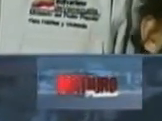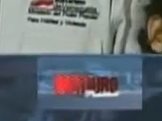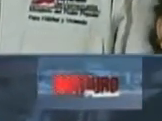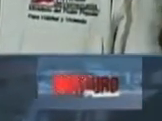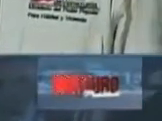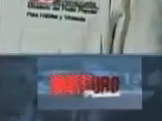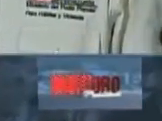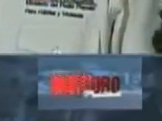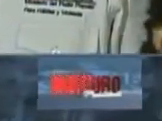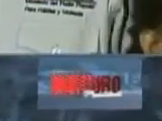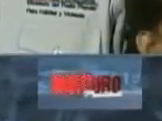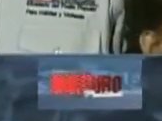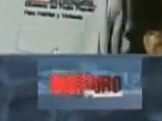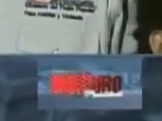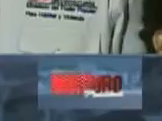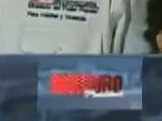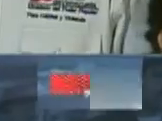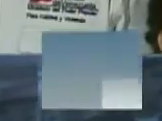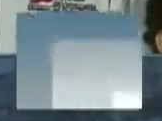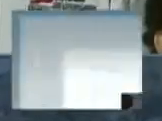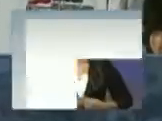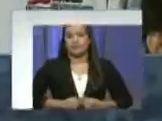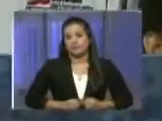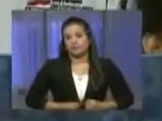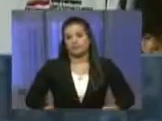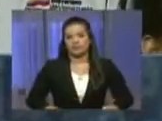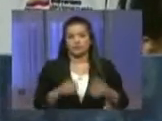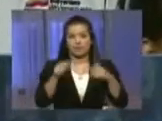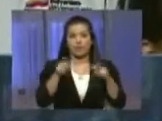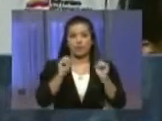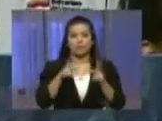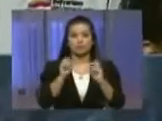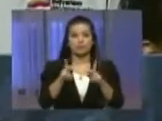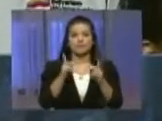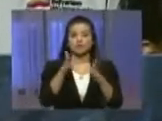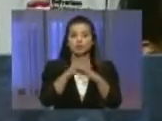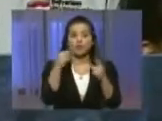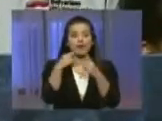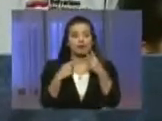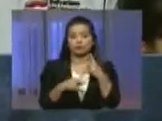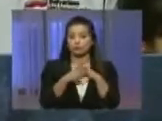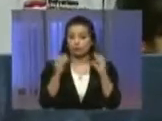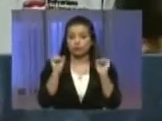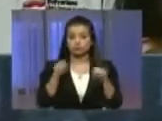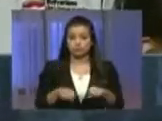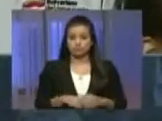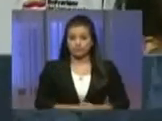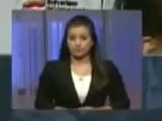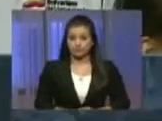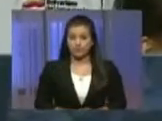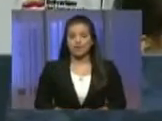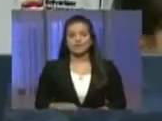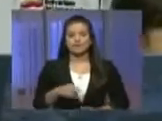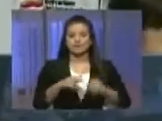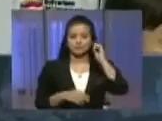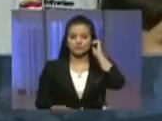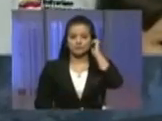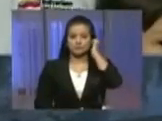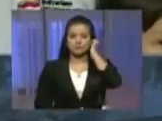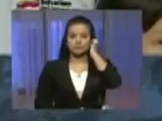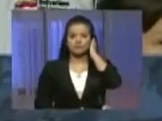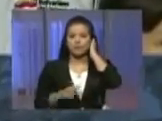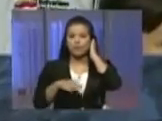menos para que podamos nosotros optimizar los recursos para que podamos nosotros